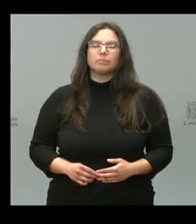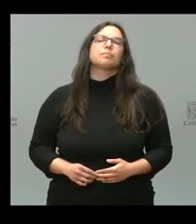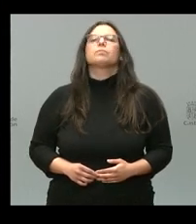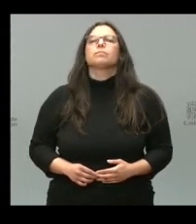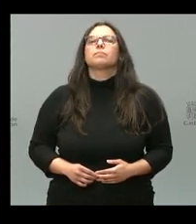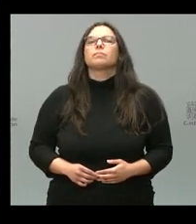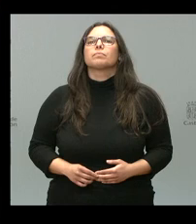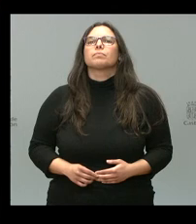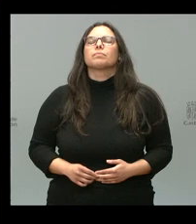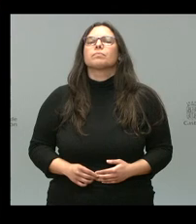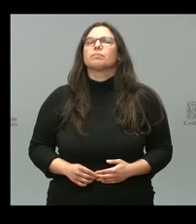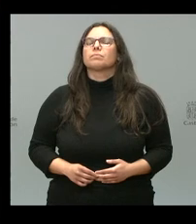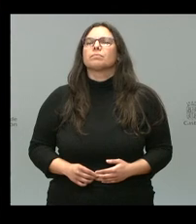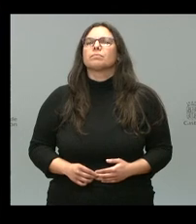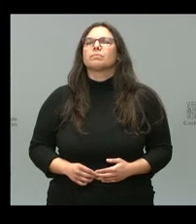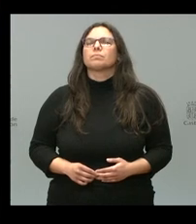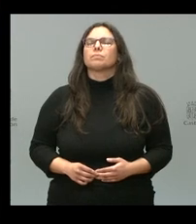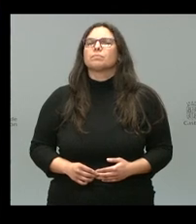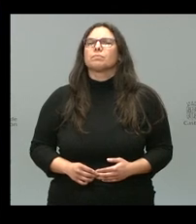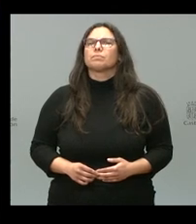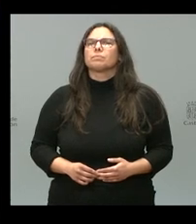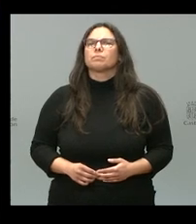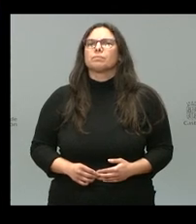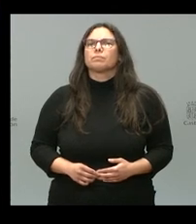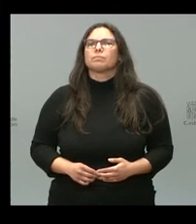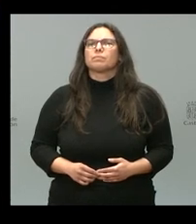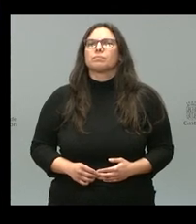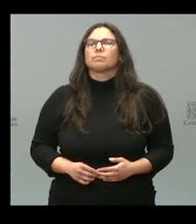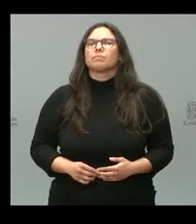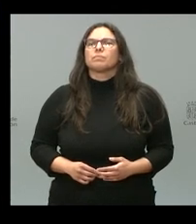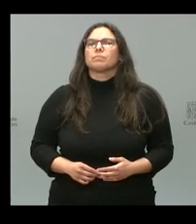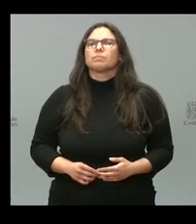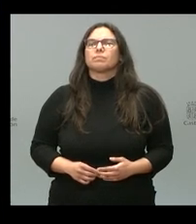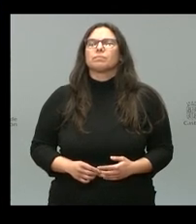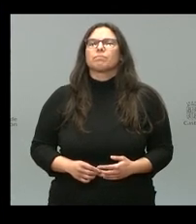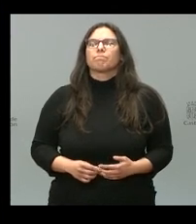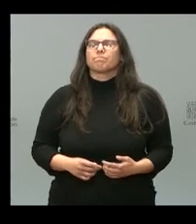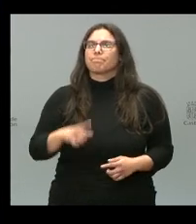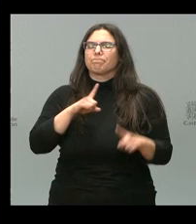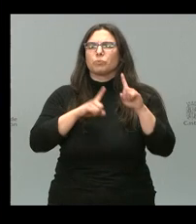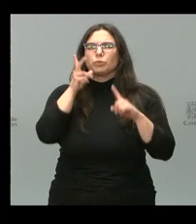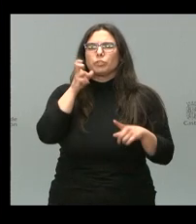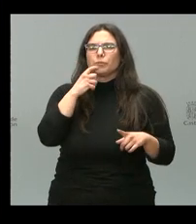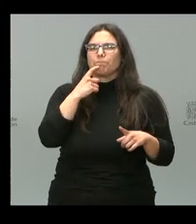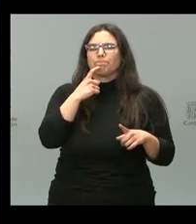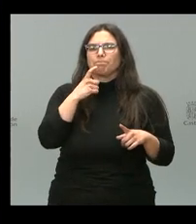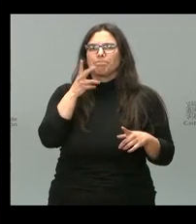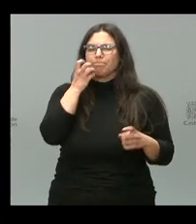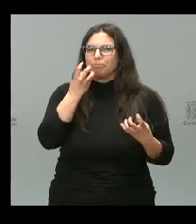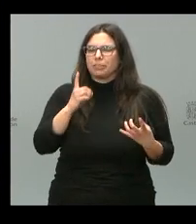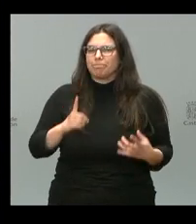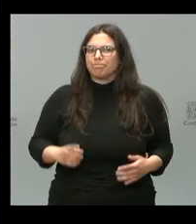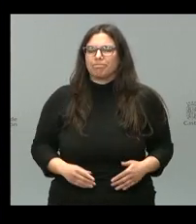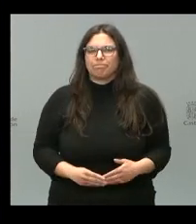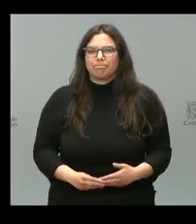desde las 14 cámaras de comercio pasando por las dos delegaciones una en Aranda y otra en ponferrada y